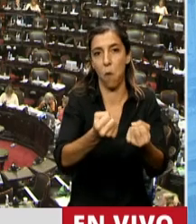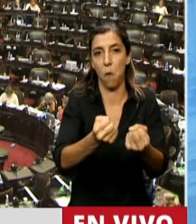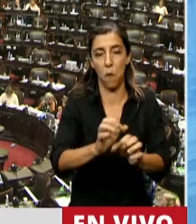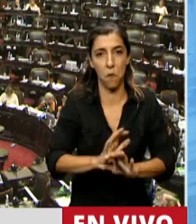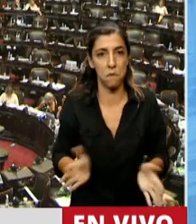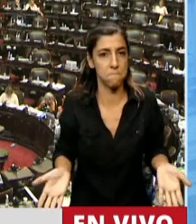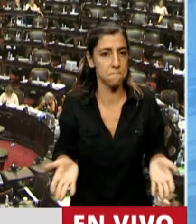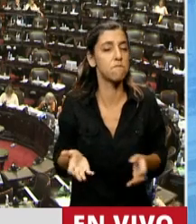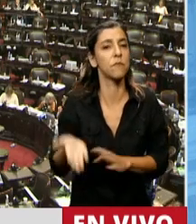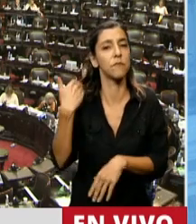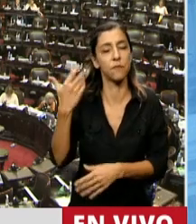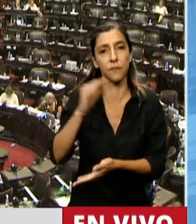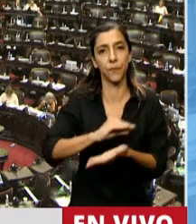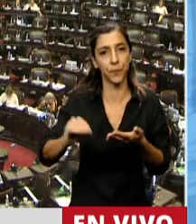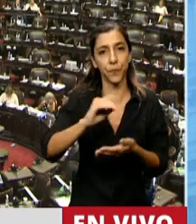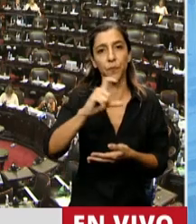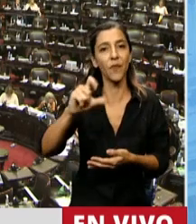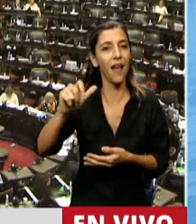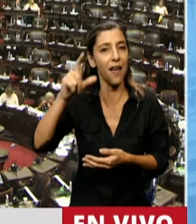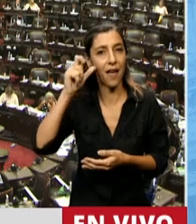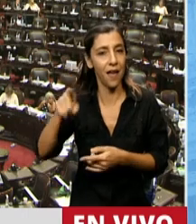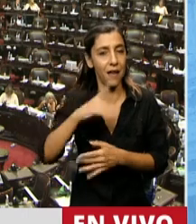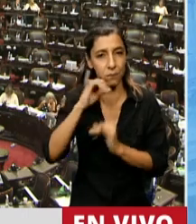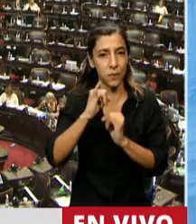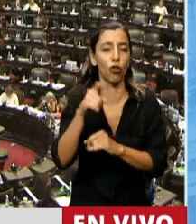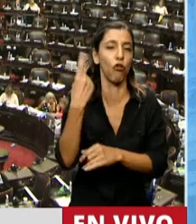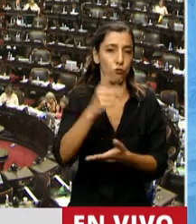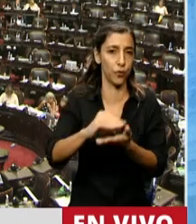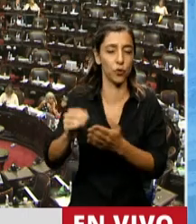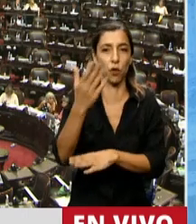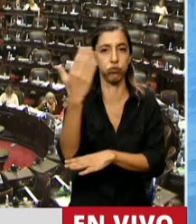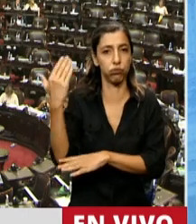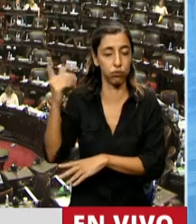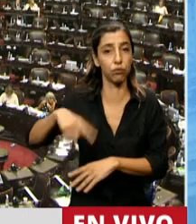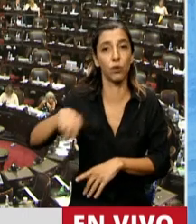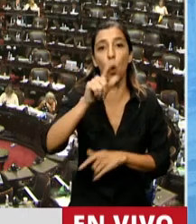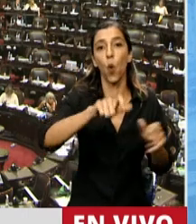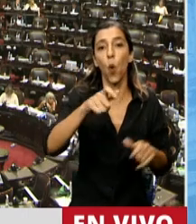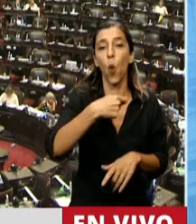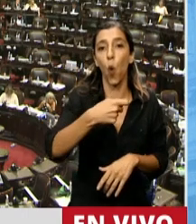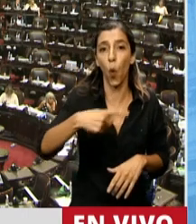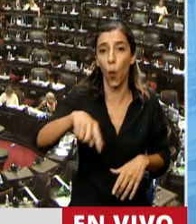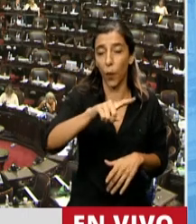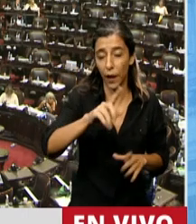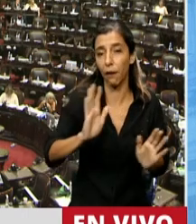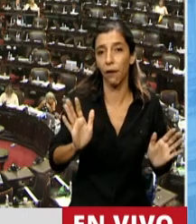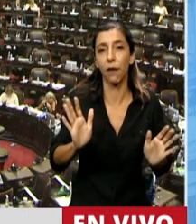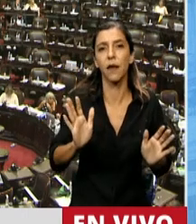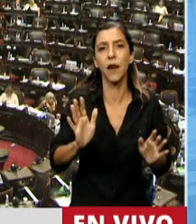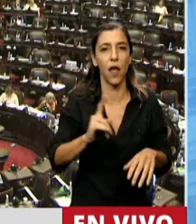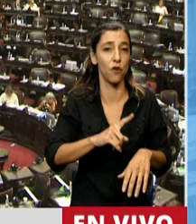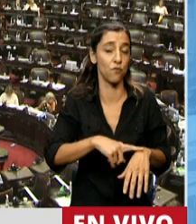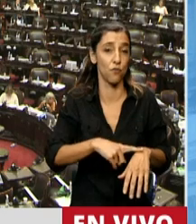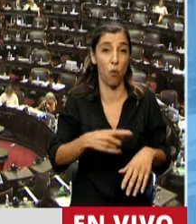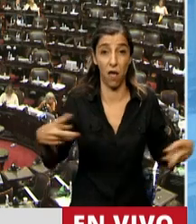lo ha informado el diputado Cacase y otros diputados preopinantes, los jubilados durante este